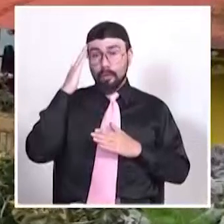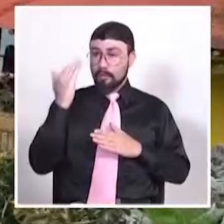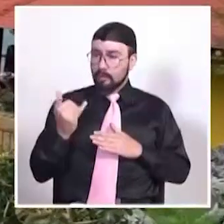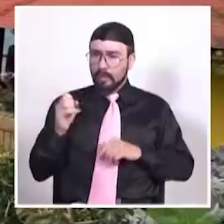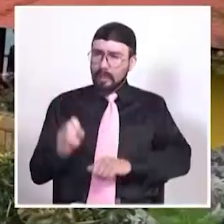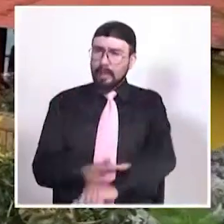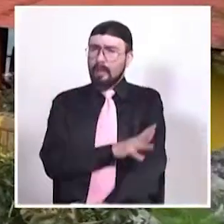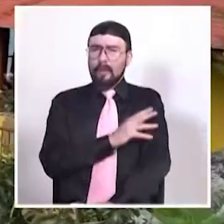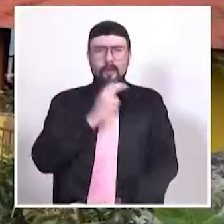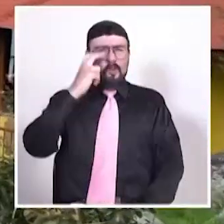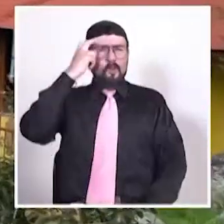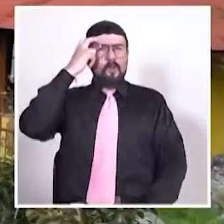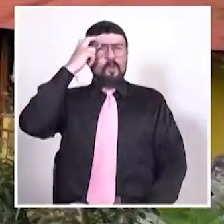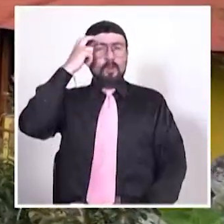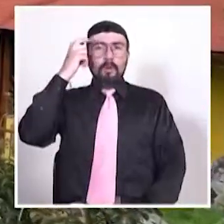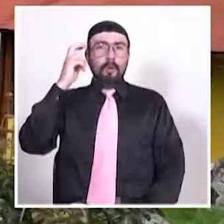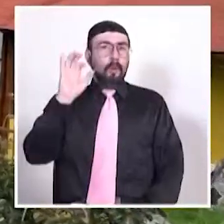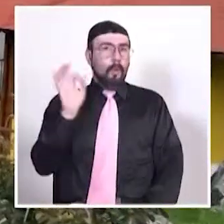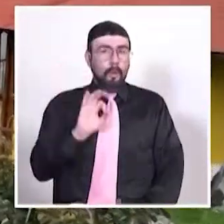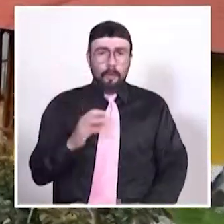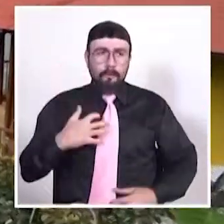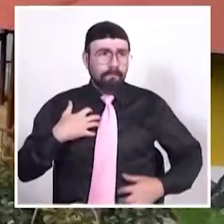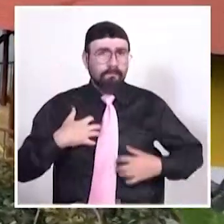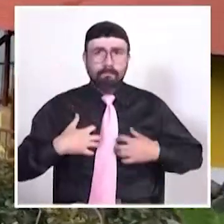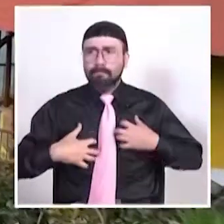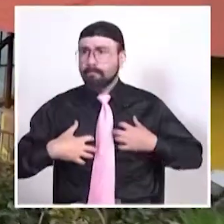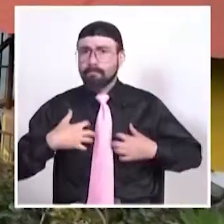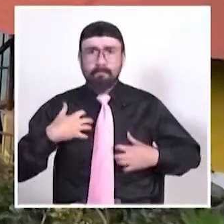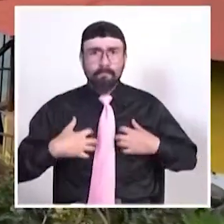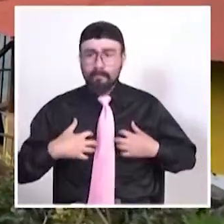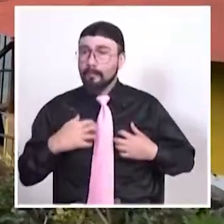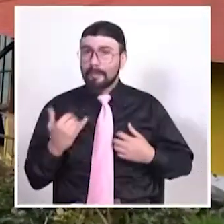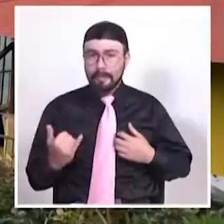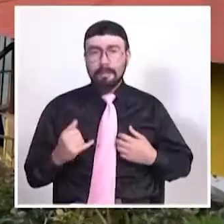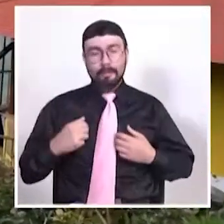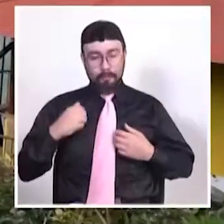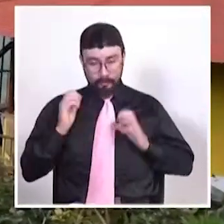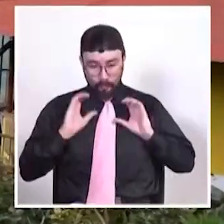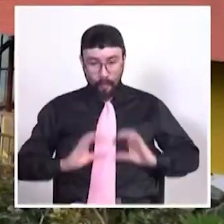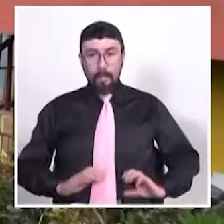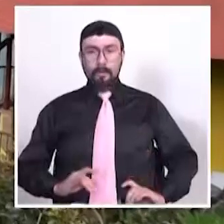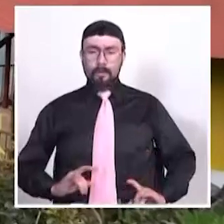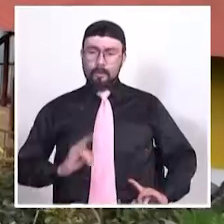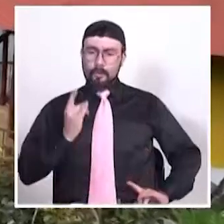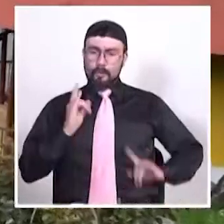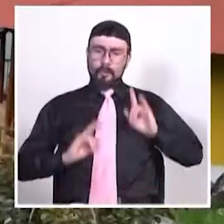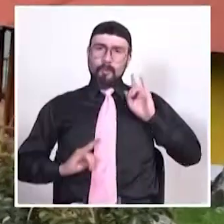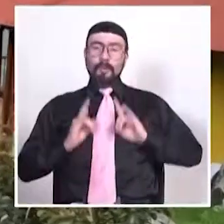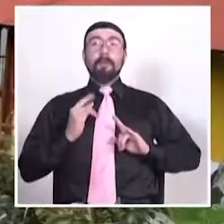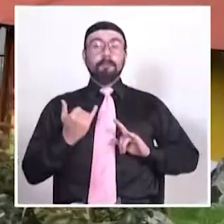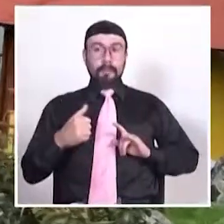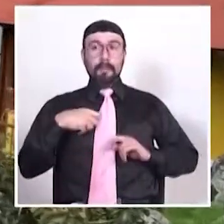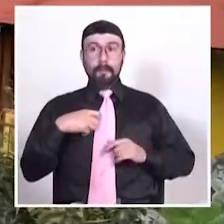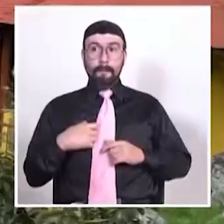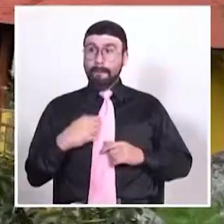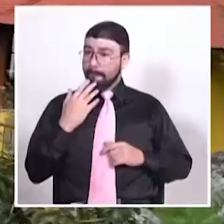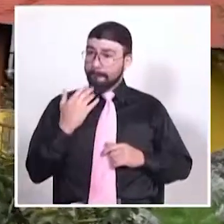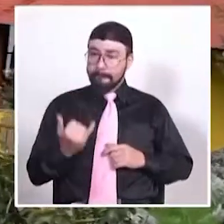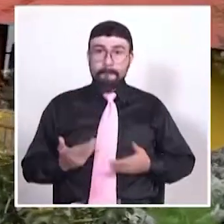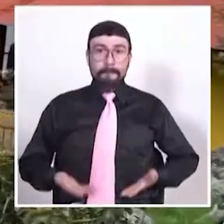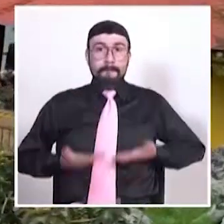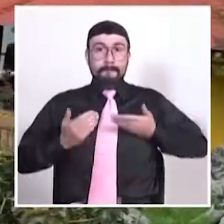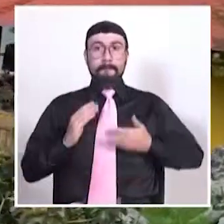emoción como la ira, una emoción como el miedo, tiene una bioquímica. Nos sube el